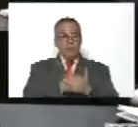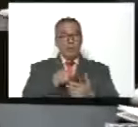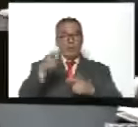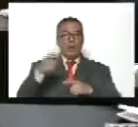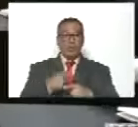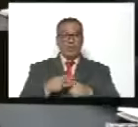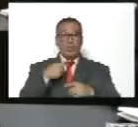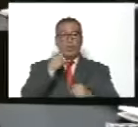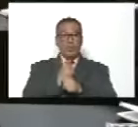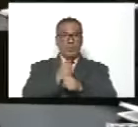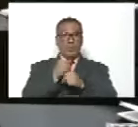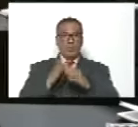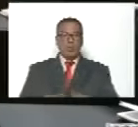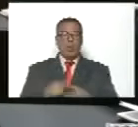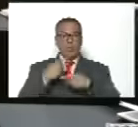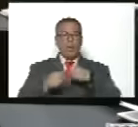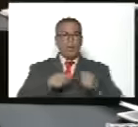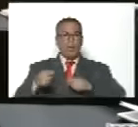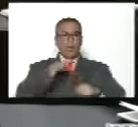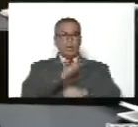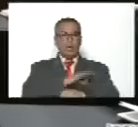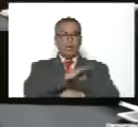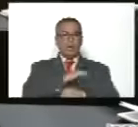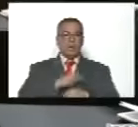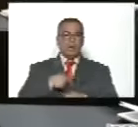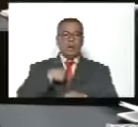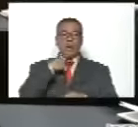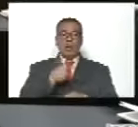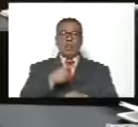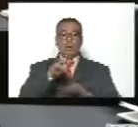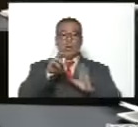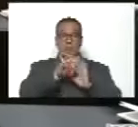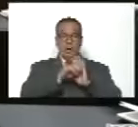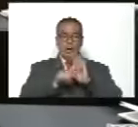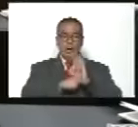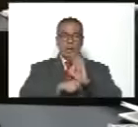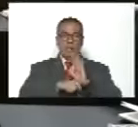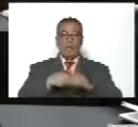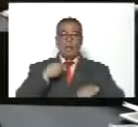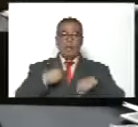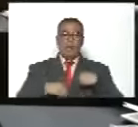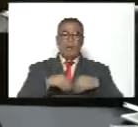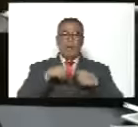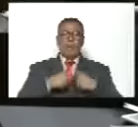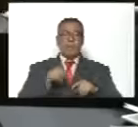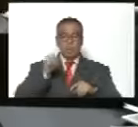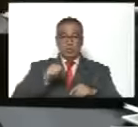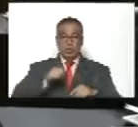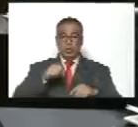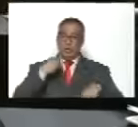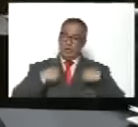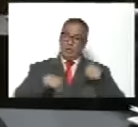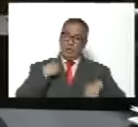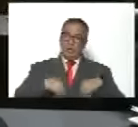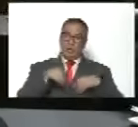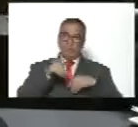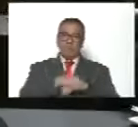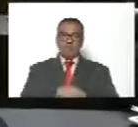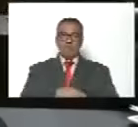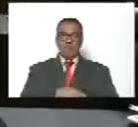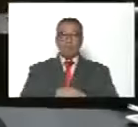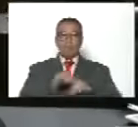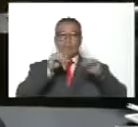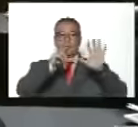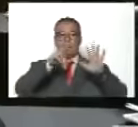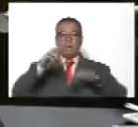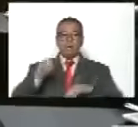reciben son empleados para la obra y la acción social, como definen sus estatutos, no tienen de qué preocuparse. Quienes sí se están preocupando son